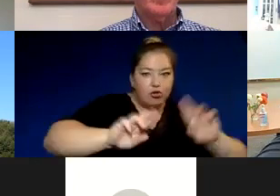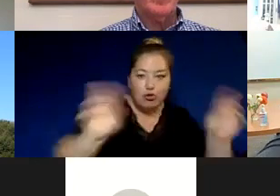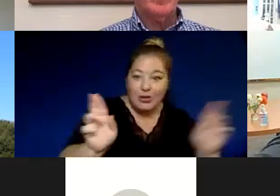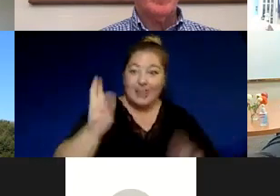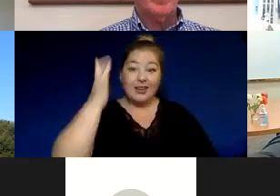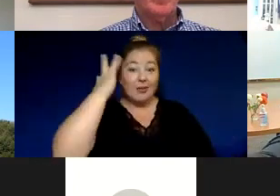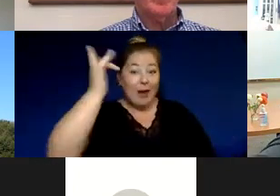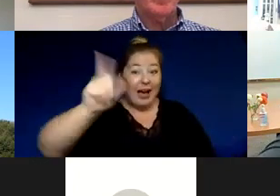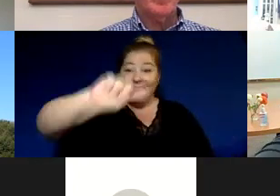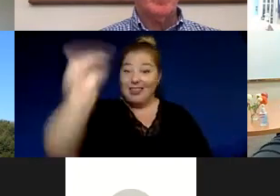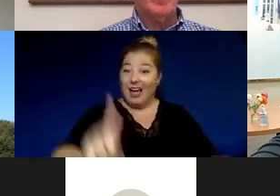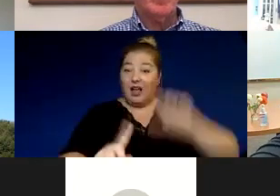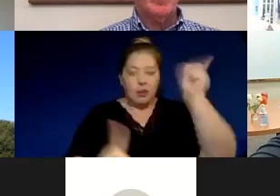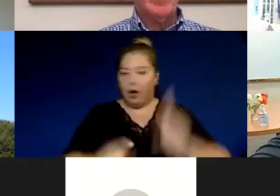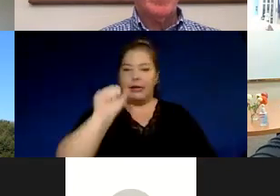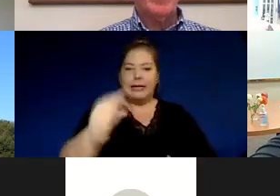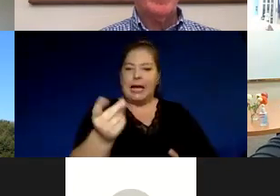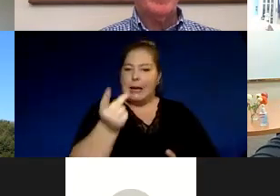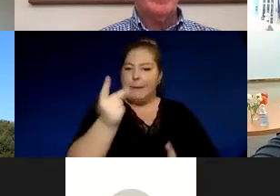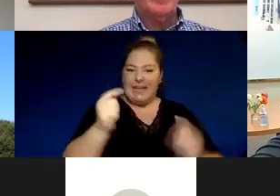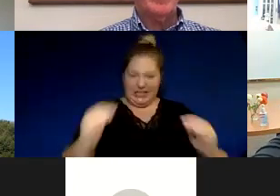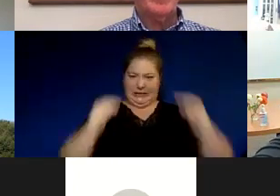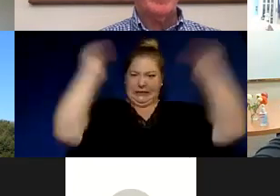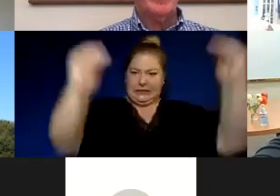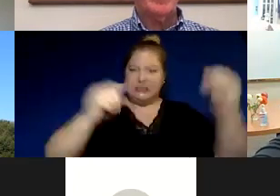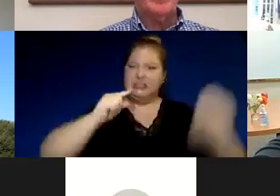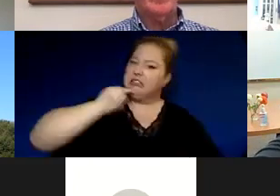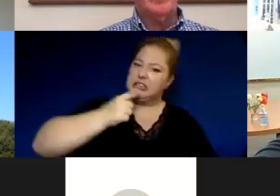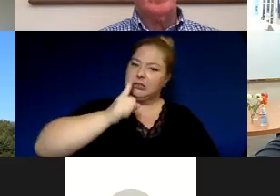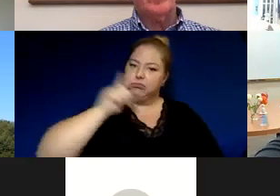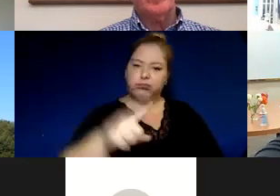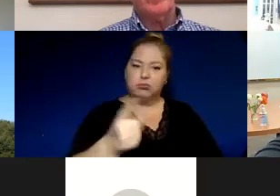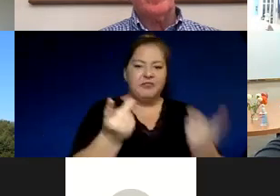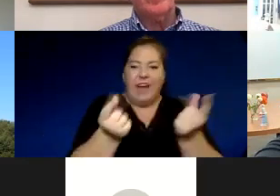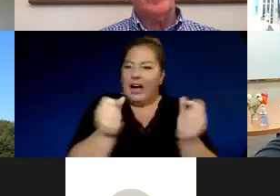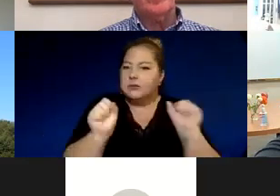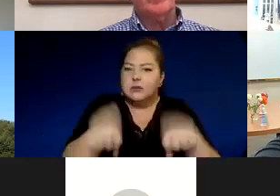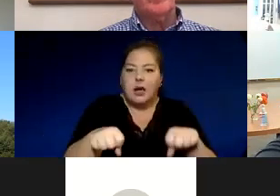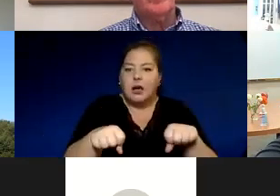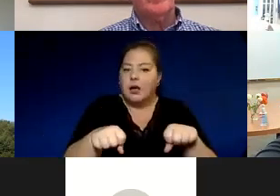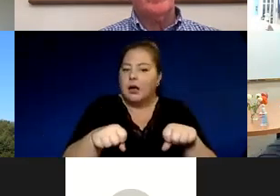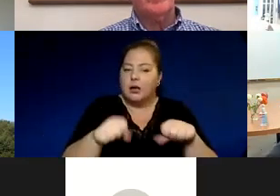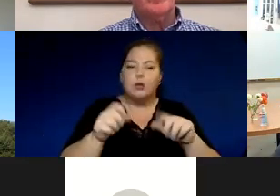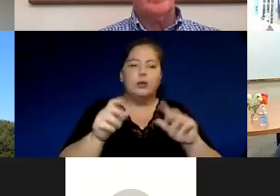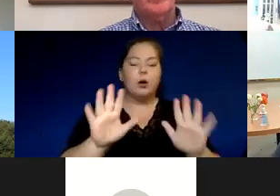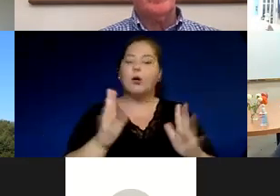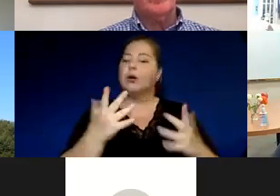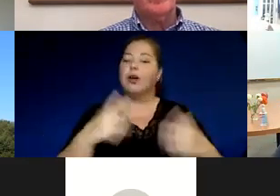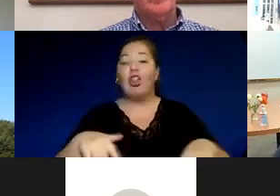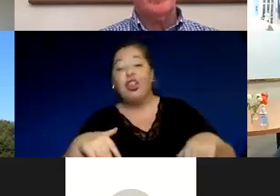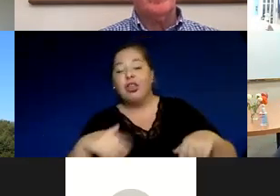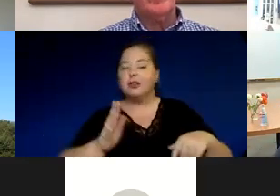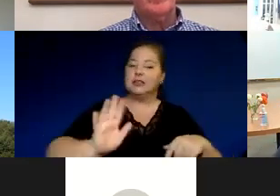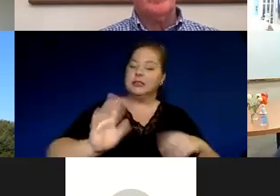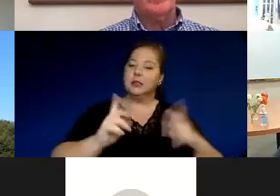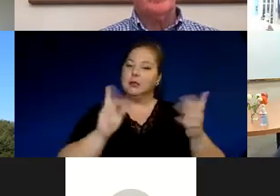hay relámpagos, se puede iniciar un nuevo incendio. Así que estamos observando esto de aquí. Queremos que